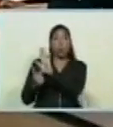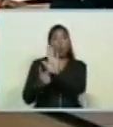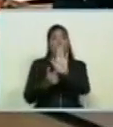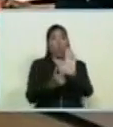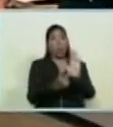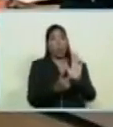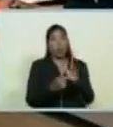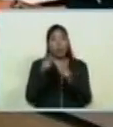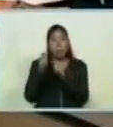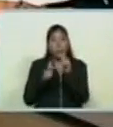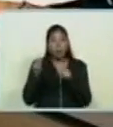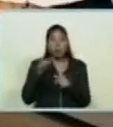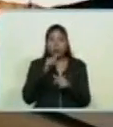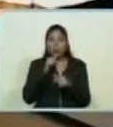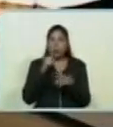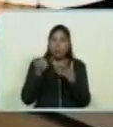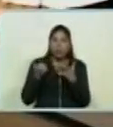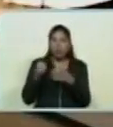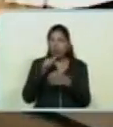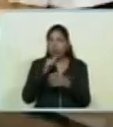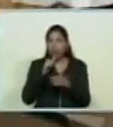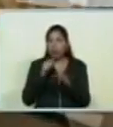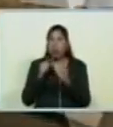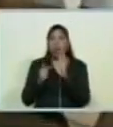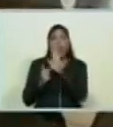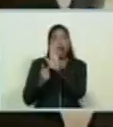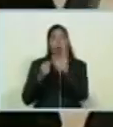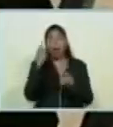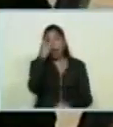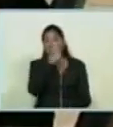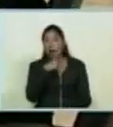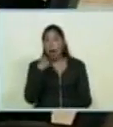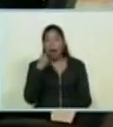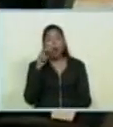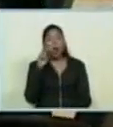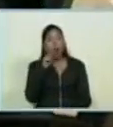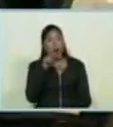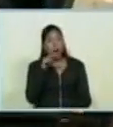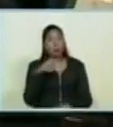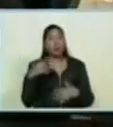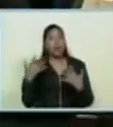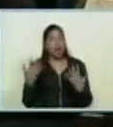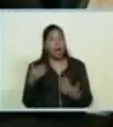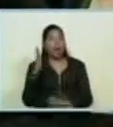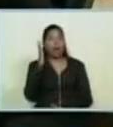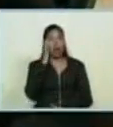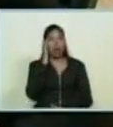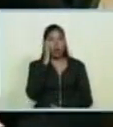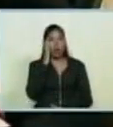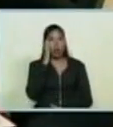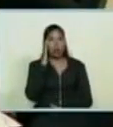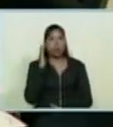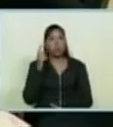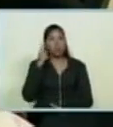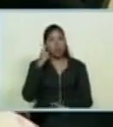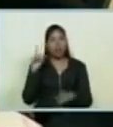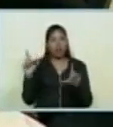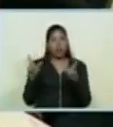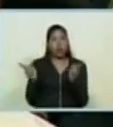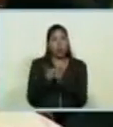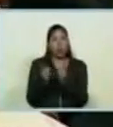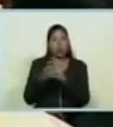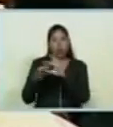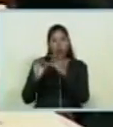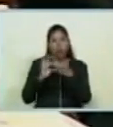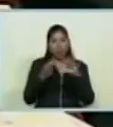estas 8.500 brigadas, y que el pueblo venezolano vea todos los días, a través de las cadenitas informativas, a